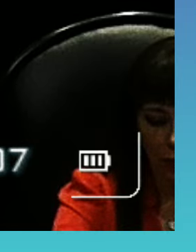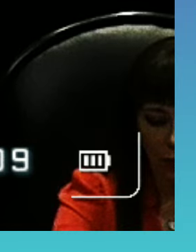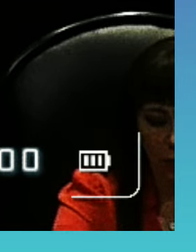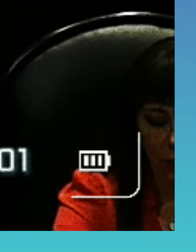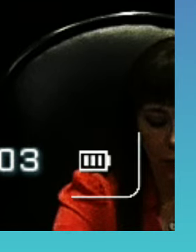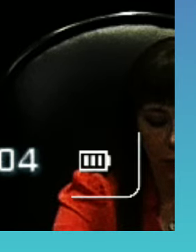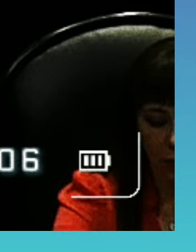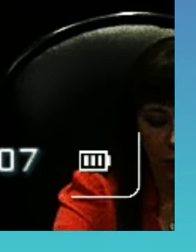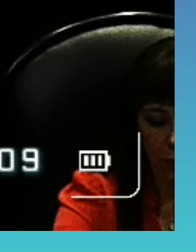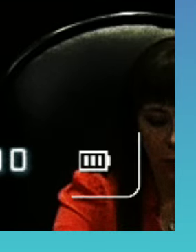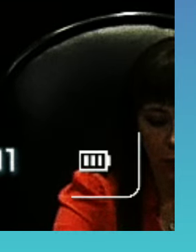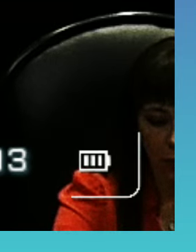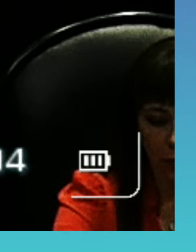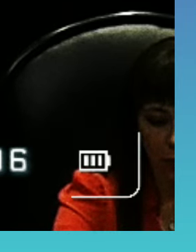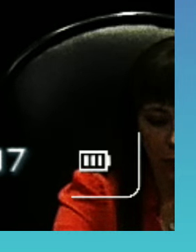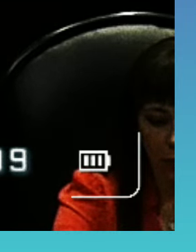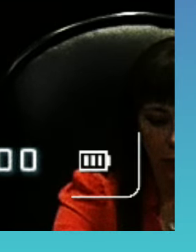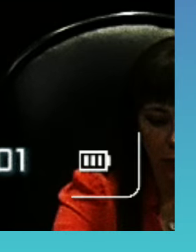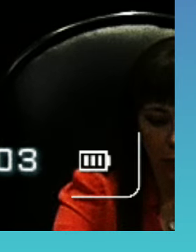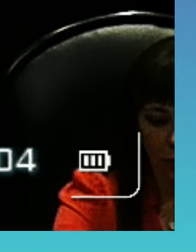porque se viola la Constitución,